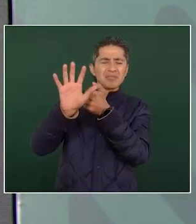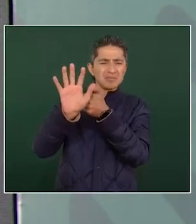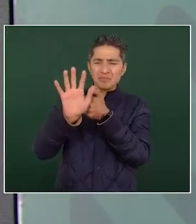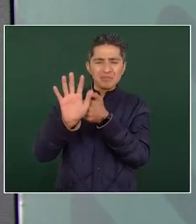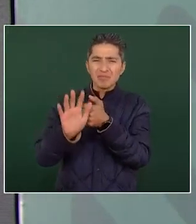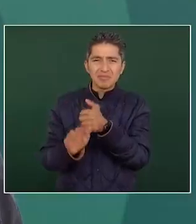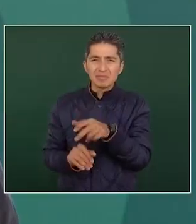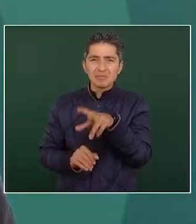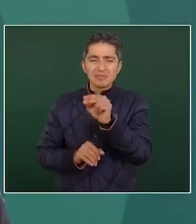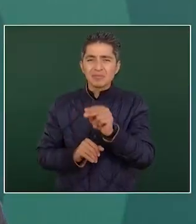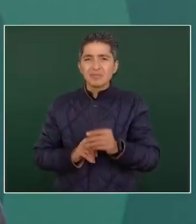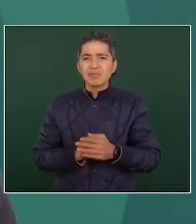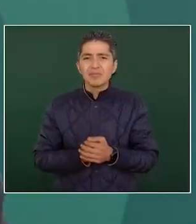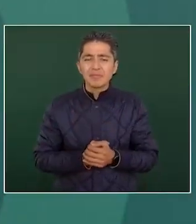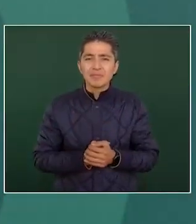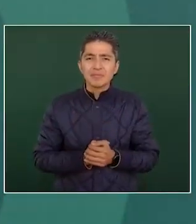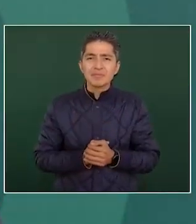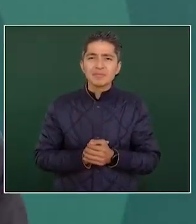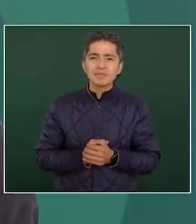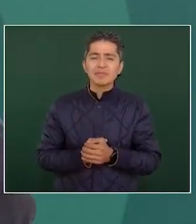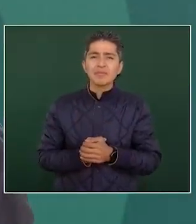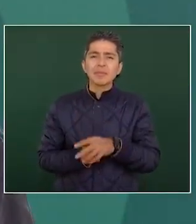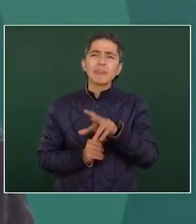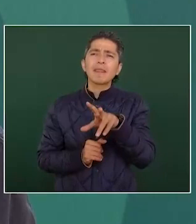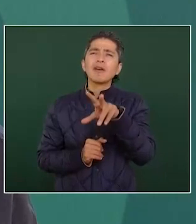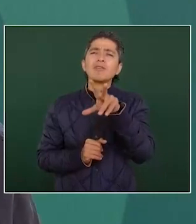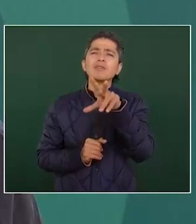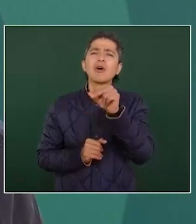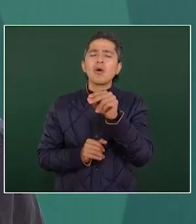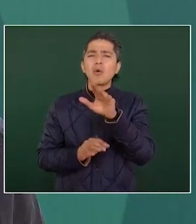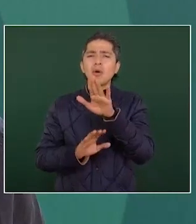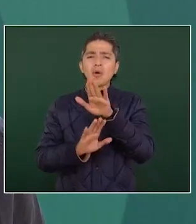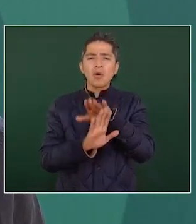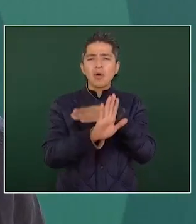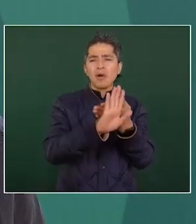que no se agreda